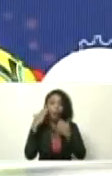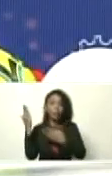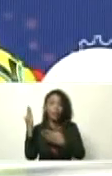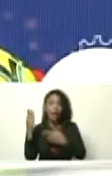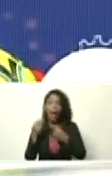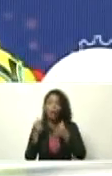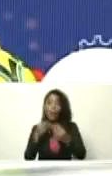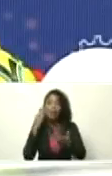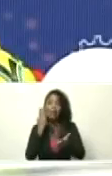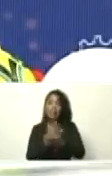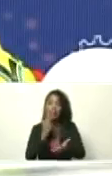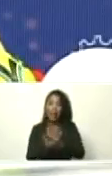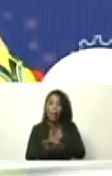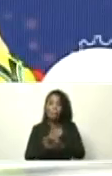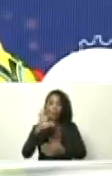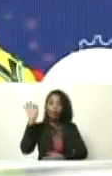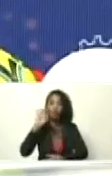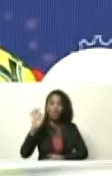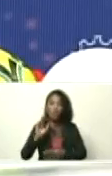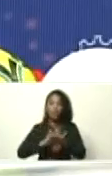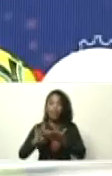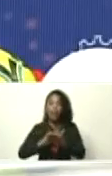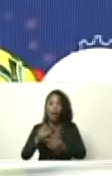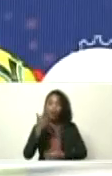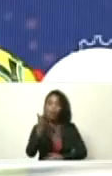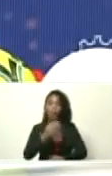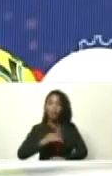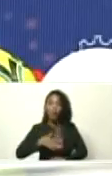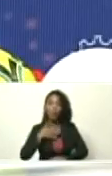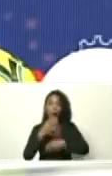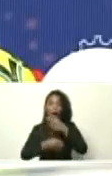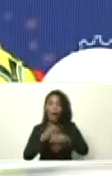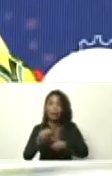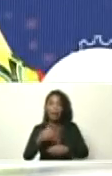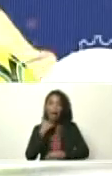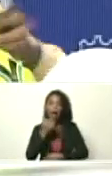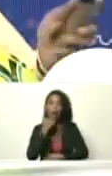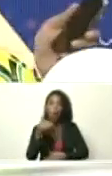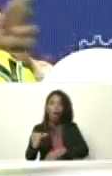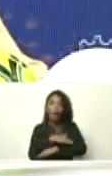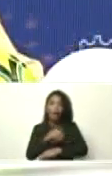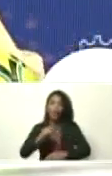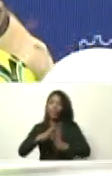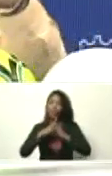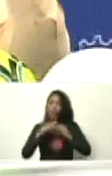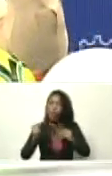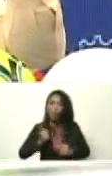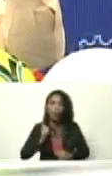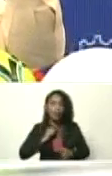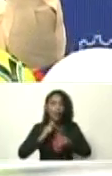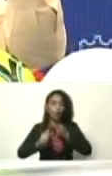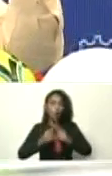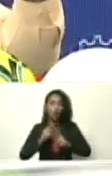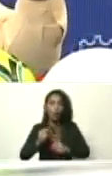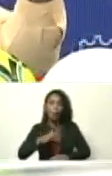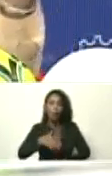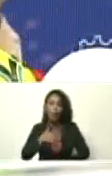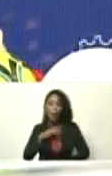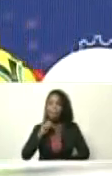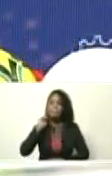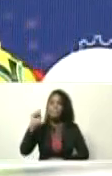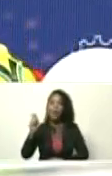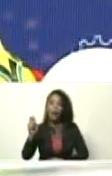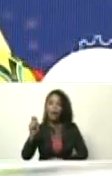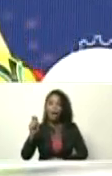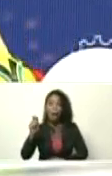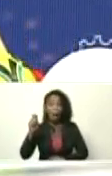economía 100% digital. Que usted, todo lo que vaya a hacer en la calle, todo lo que sea, ¡bum! Que va para el cine,